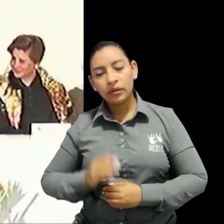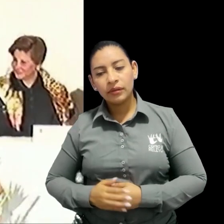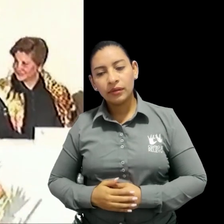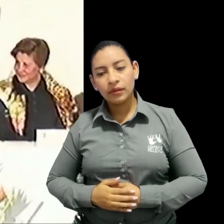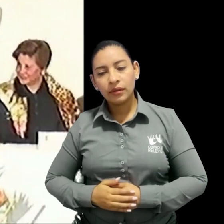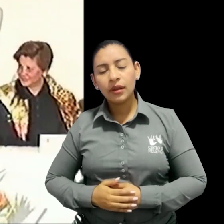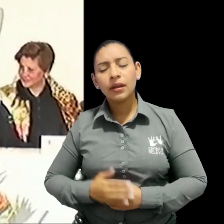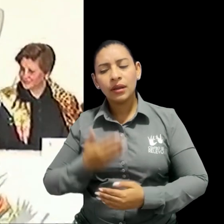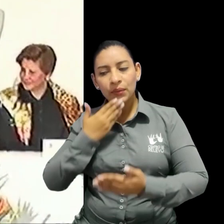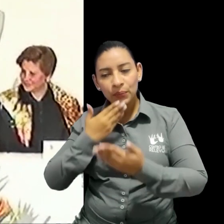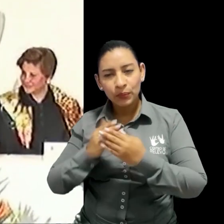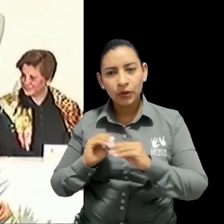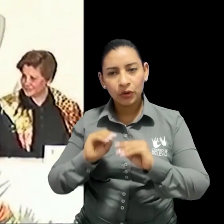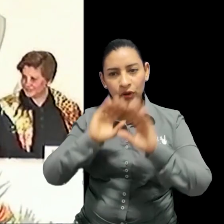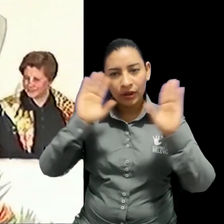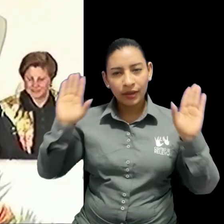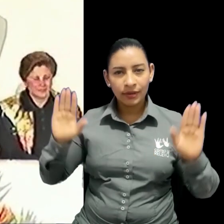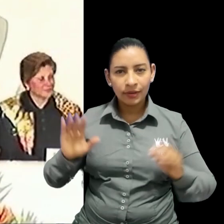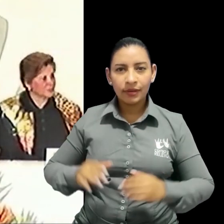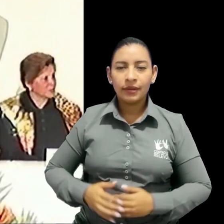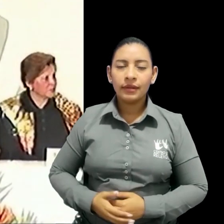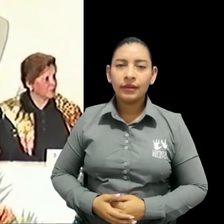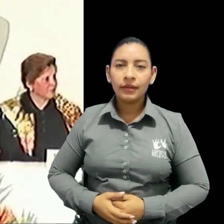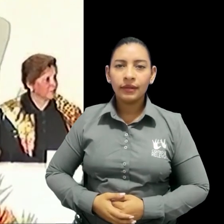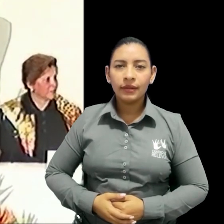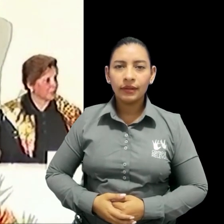Buenos días.